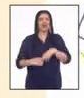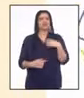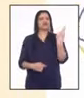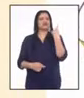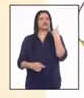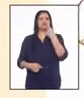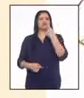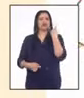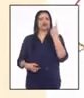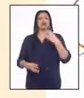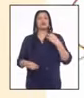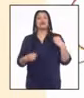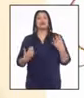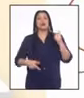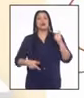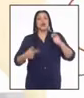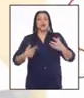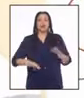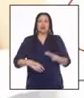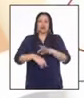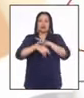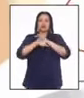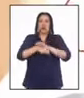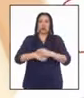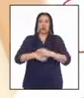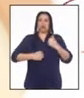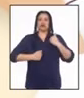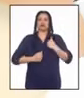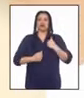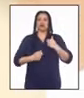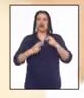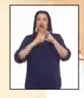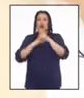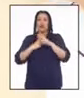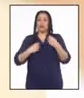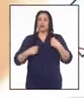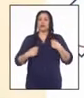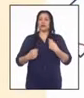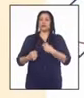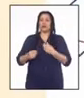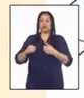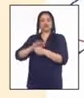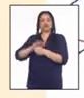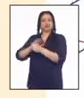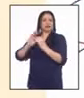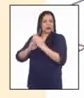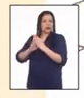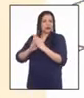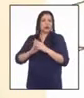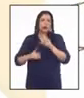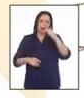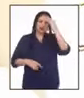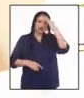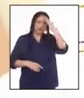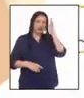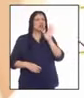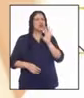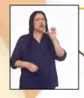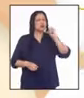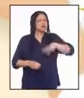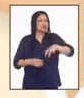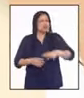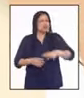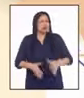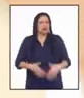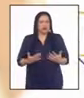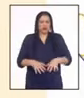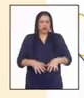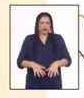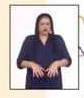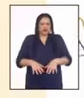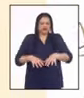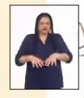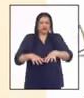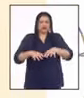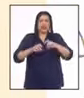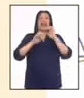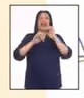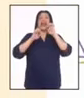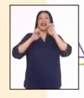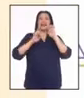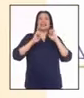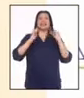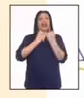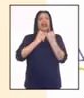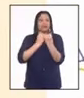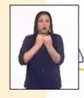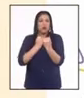nos cuidaban mientras nos quedábamos en casa. ¿Sabías que la basura que generamos en el Perú podría llenar hasta 3 veces el Estadio